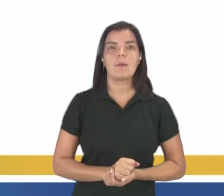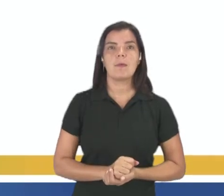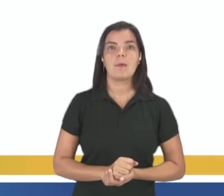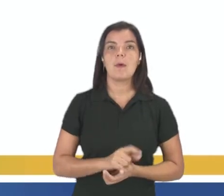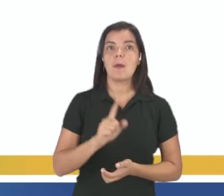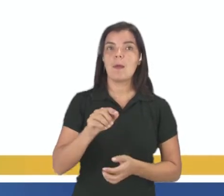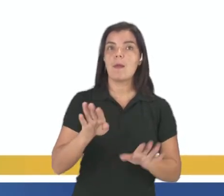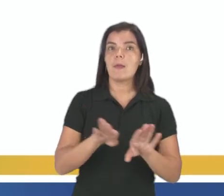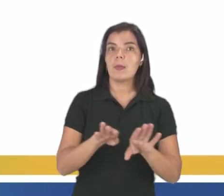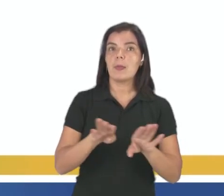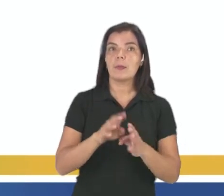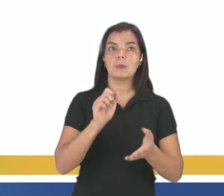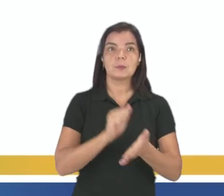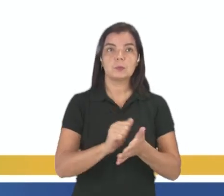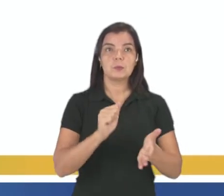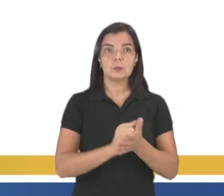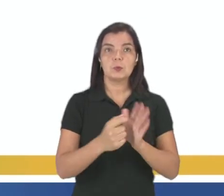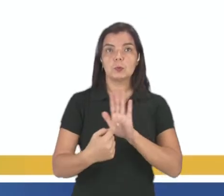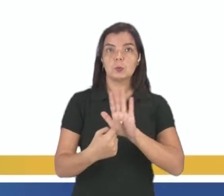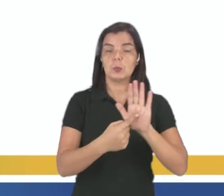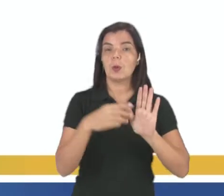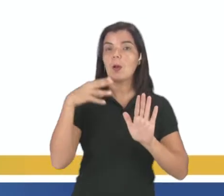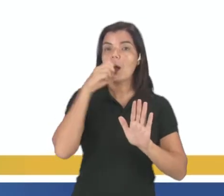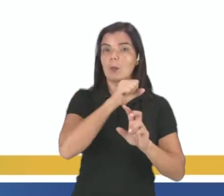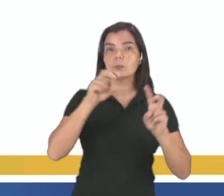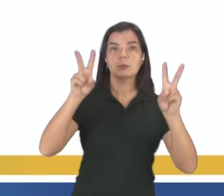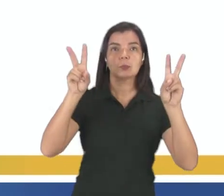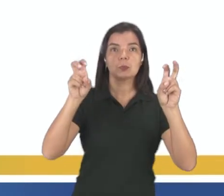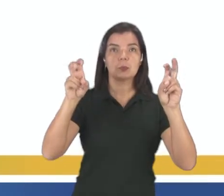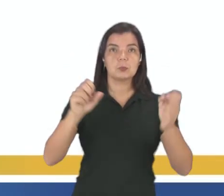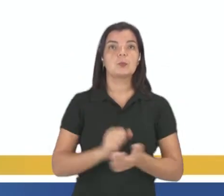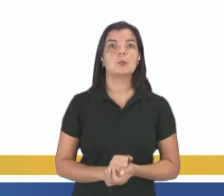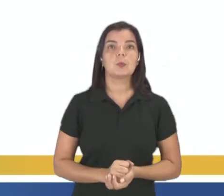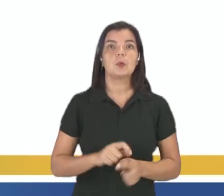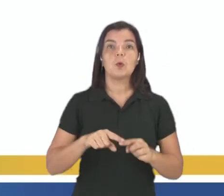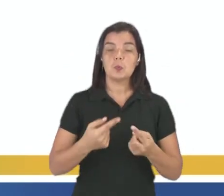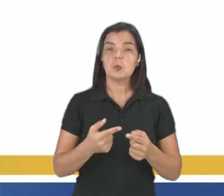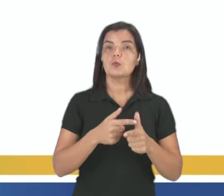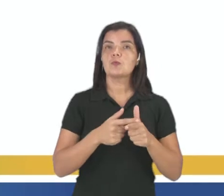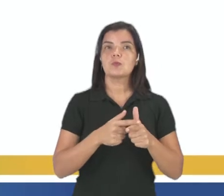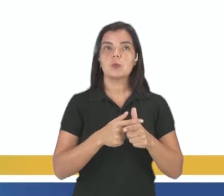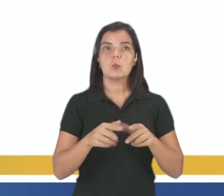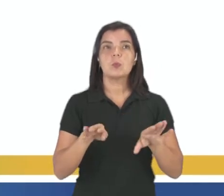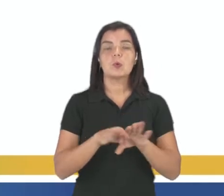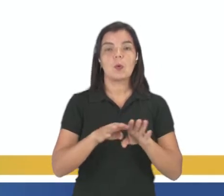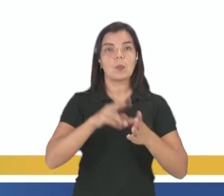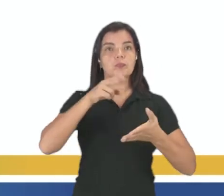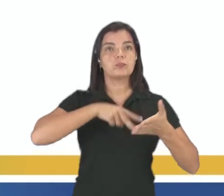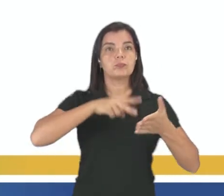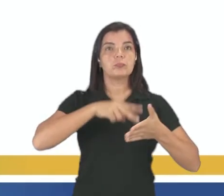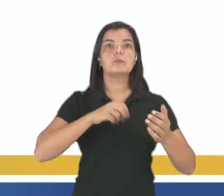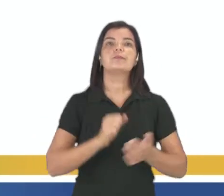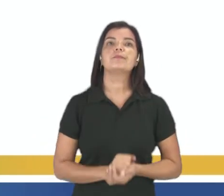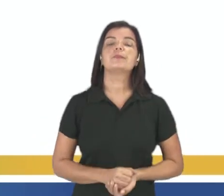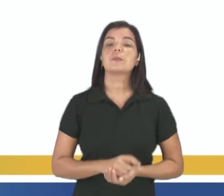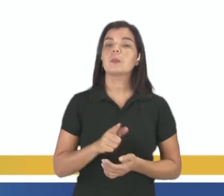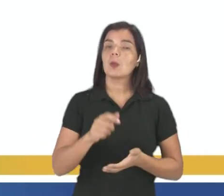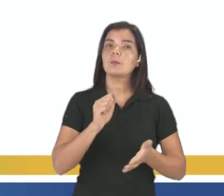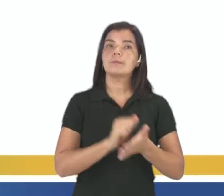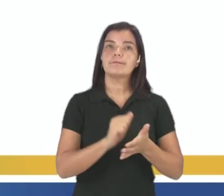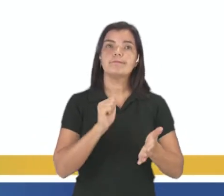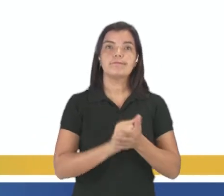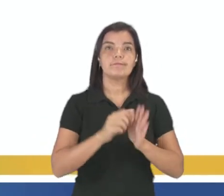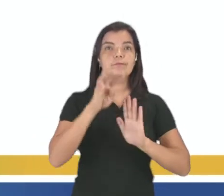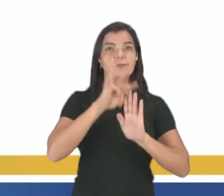ese texto el escritor expone brevemente un tema, un hecho o circunstancia al lector, ¿ok? Es